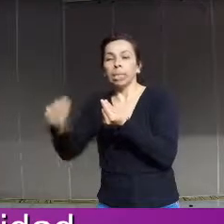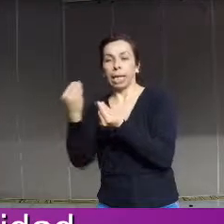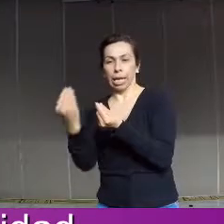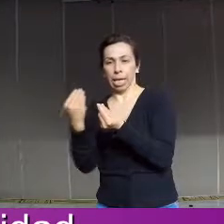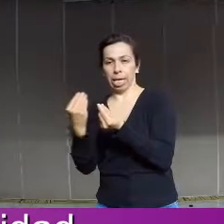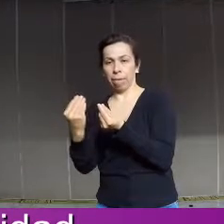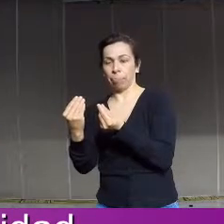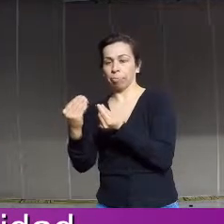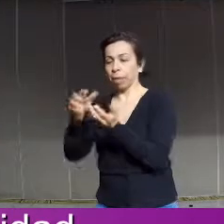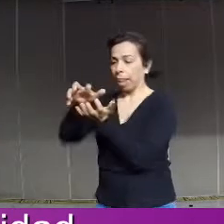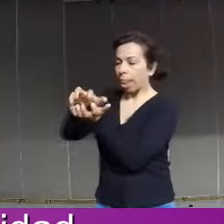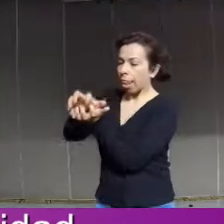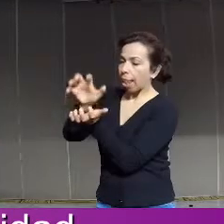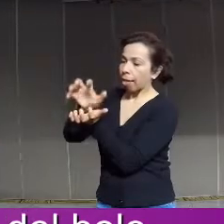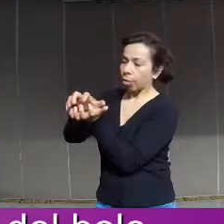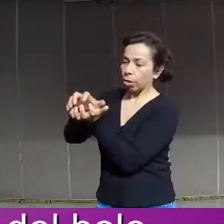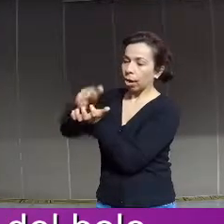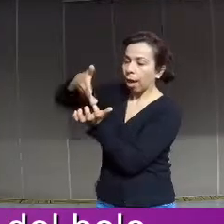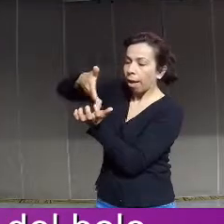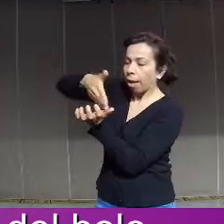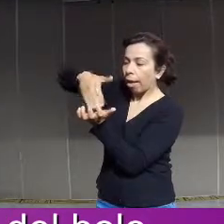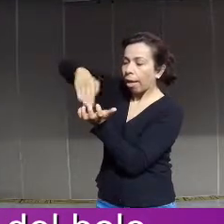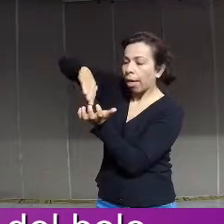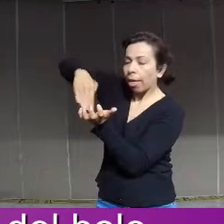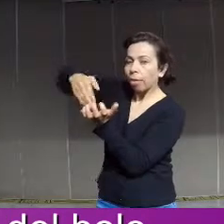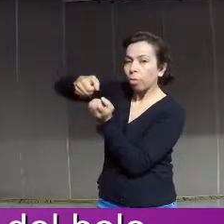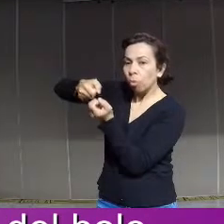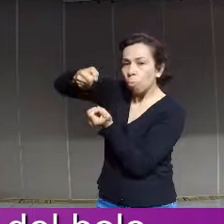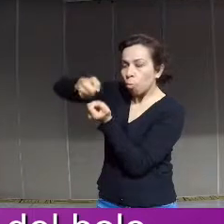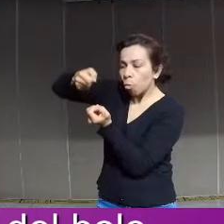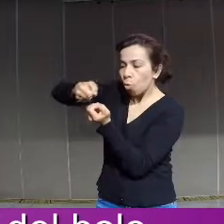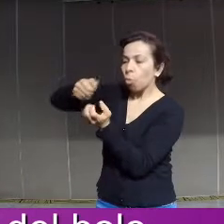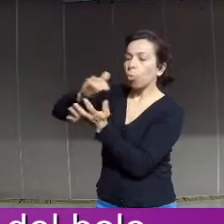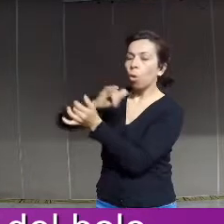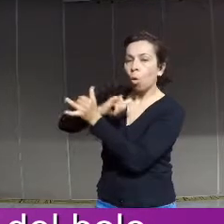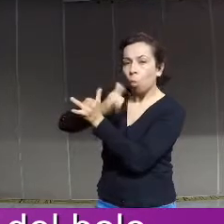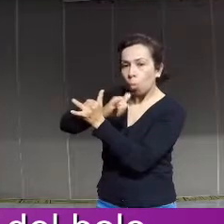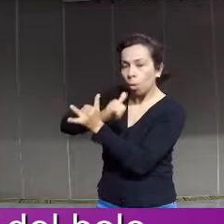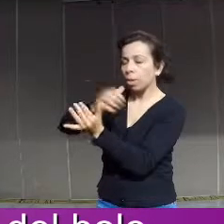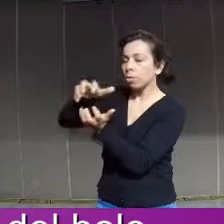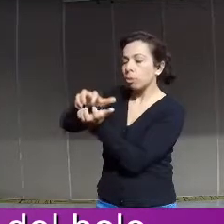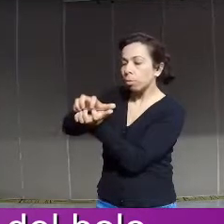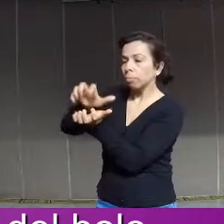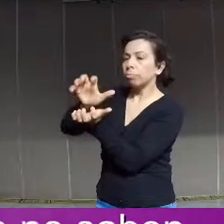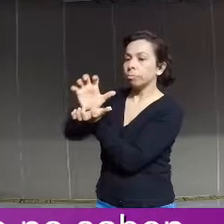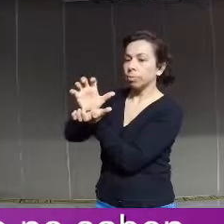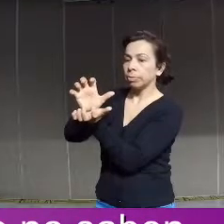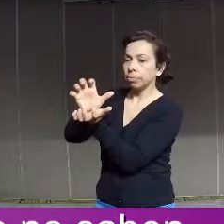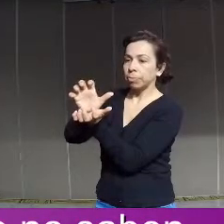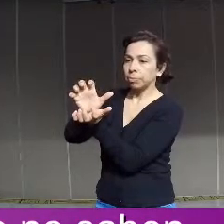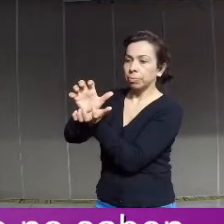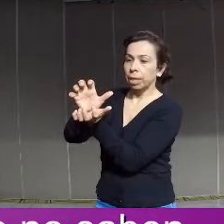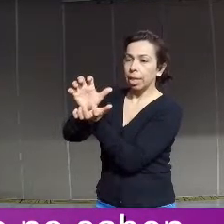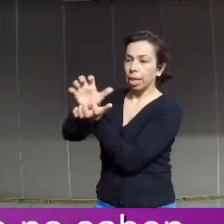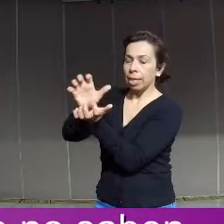los receptores que se encuentran en los músculos, en los huesos. No es lo mismo abrir la boca así, ante